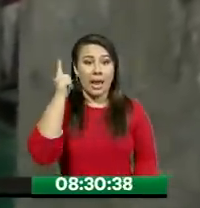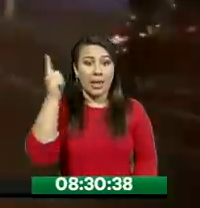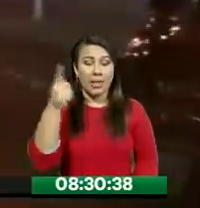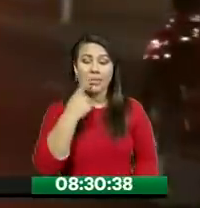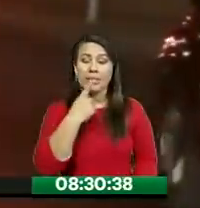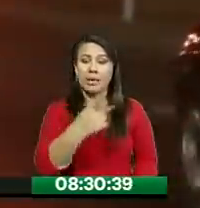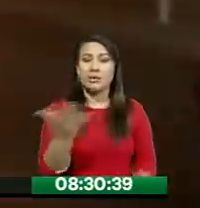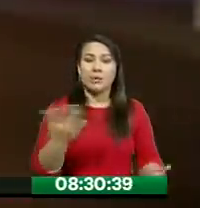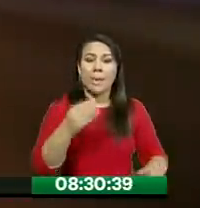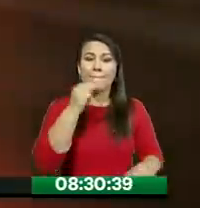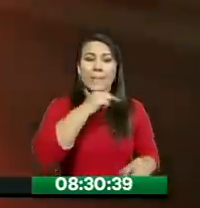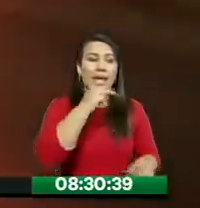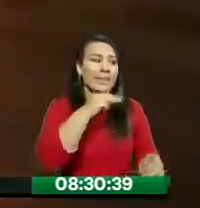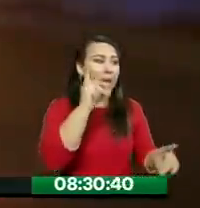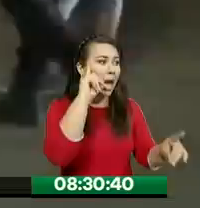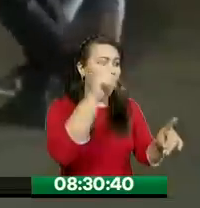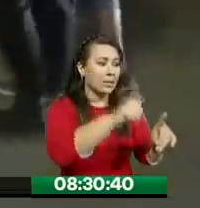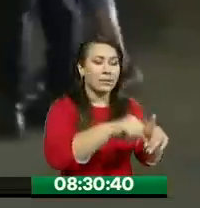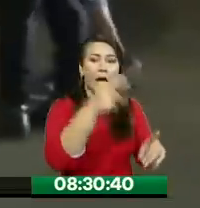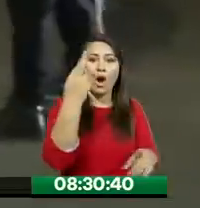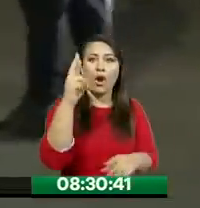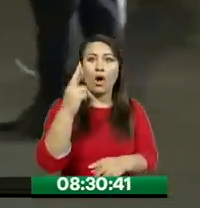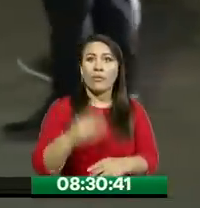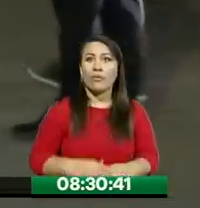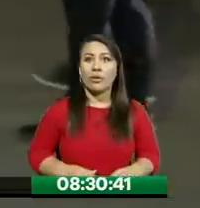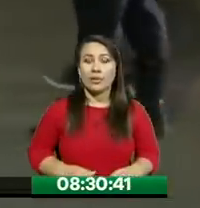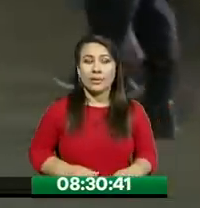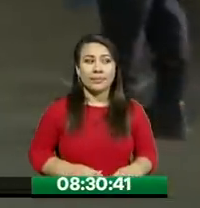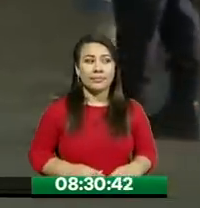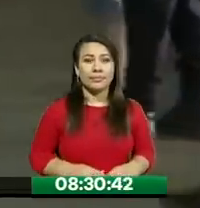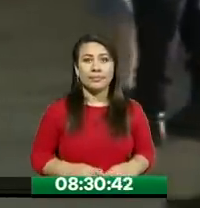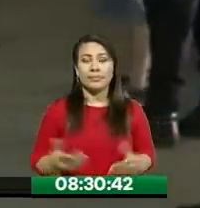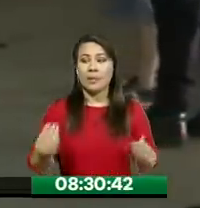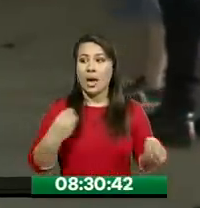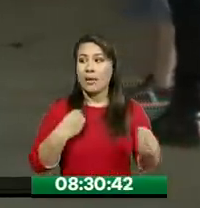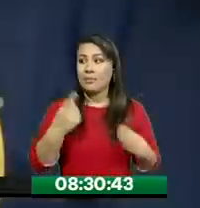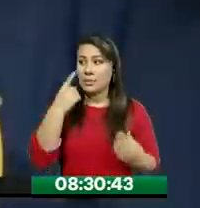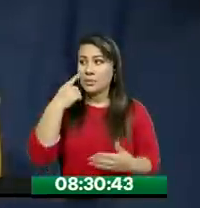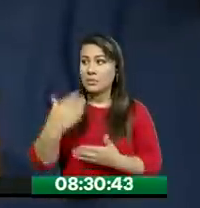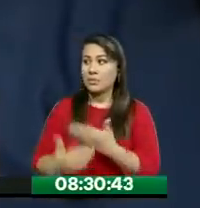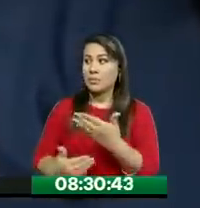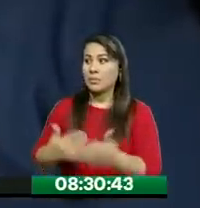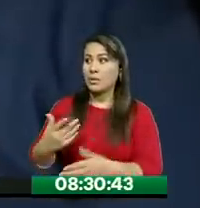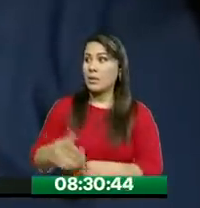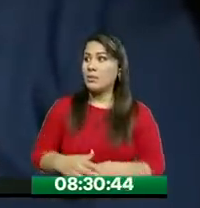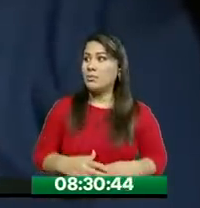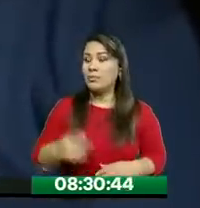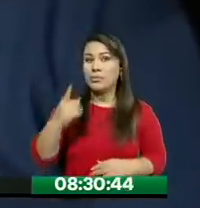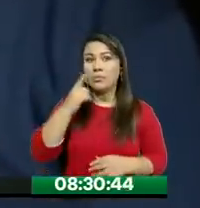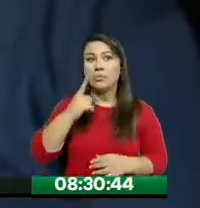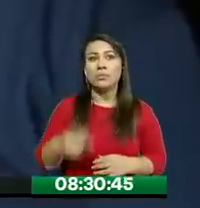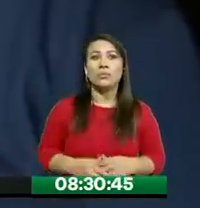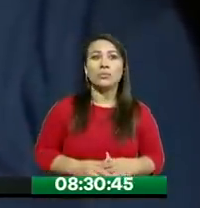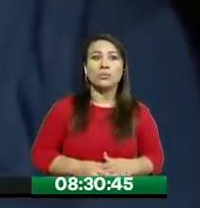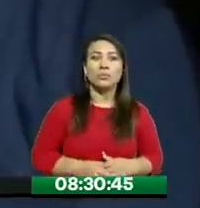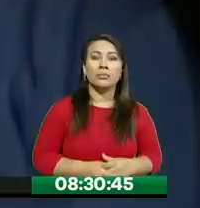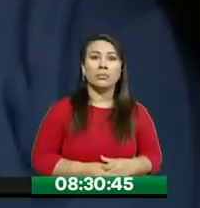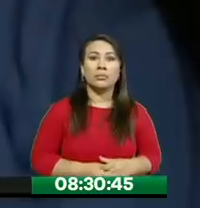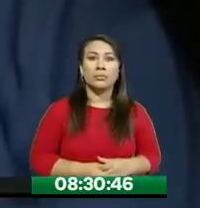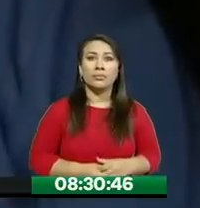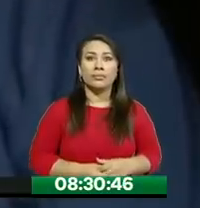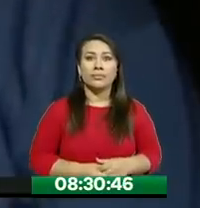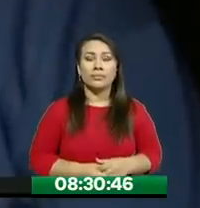que en su bicicleta andaba hasta lento, despacito andaba. Ellos no están viendo que somos seres humanos también como son ellos, pero no en esa manera, así